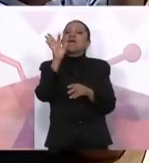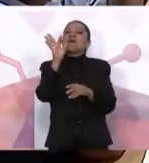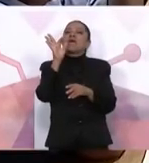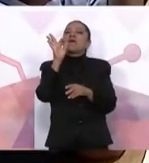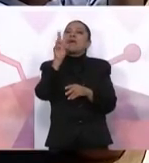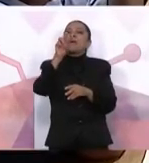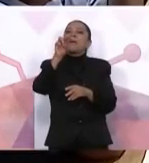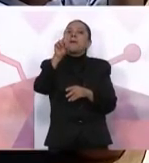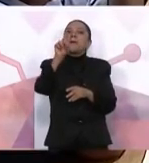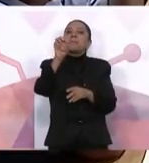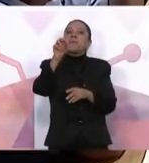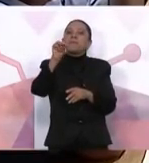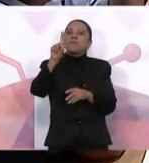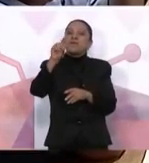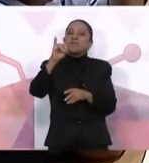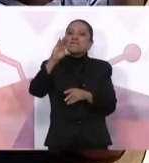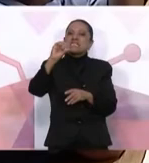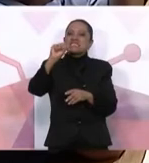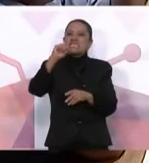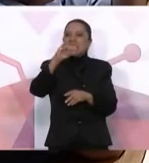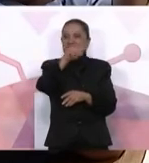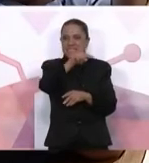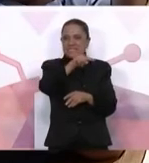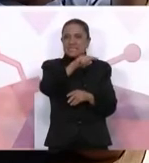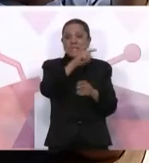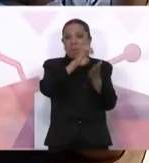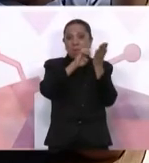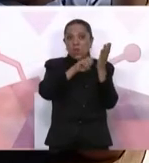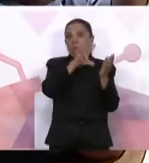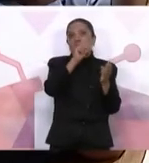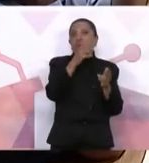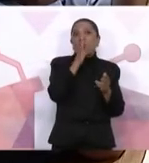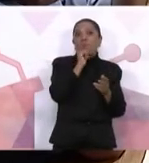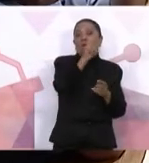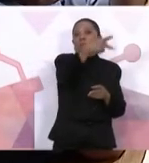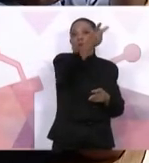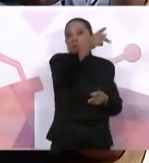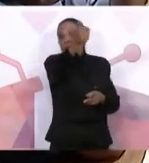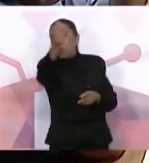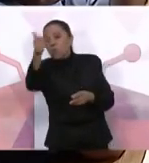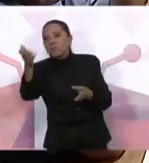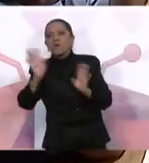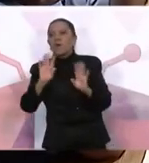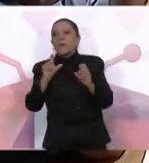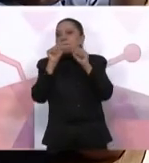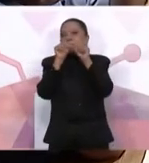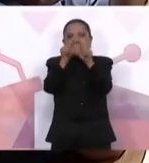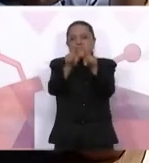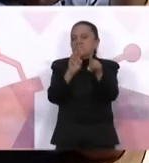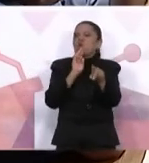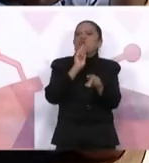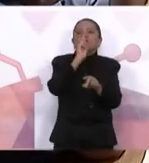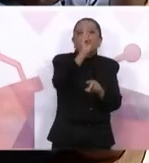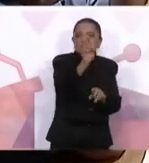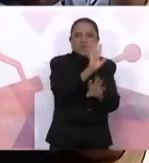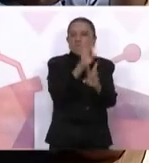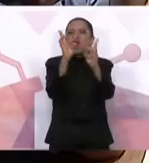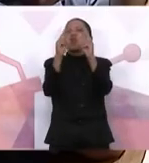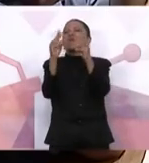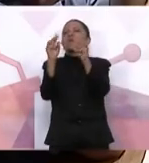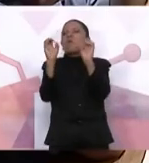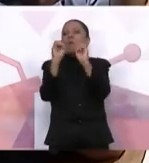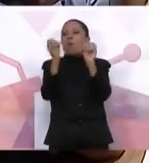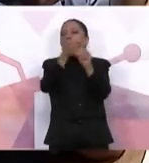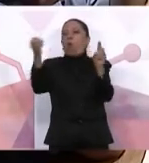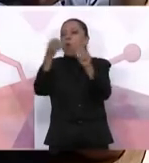era enumerar la pregunta que le hubiera hecho y el y elaborar una respuesta a una opinión sobre el tema para no romper el orden lo que